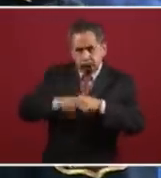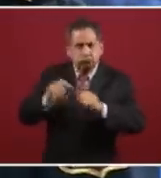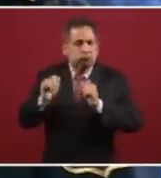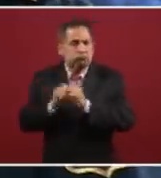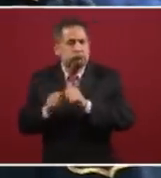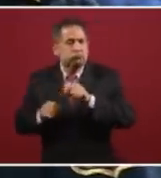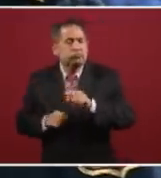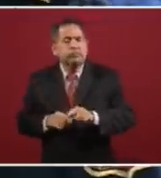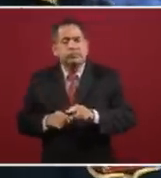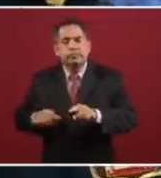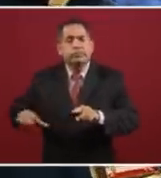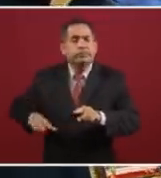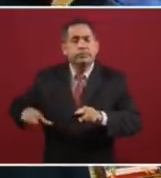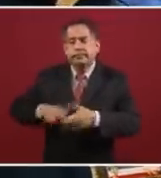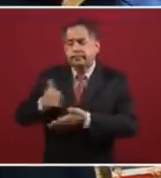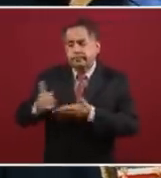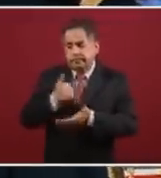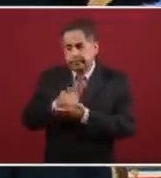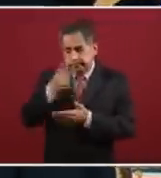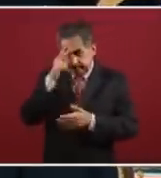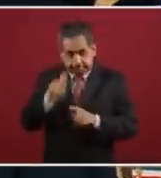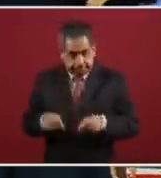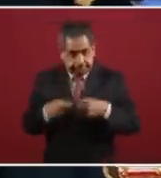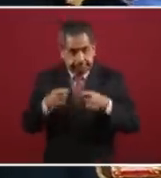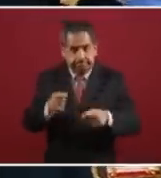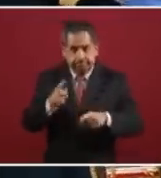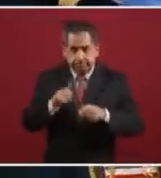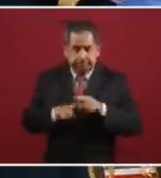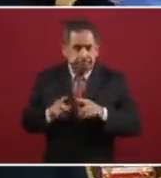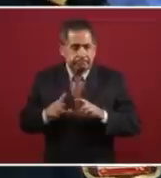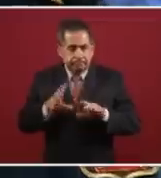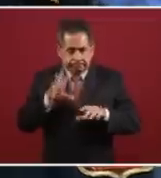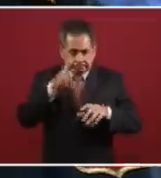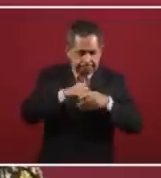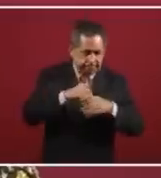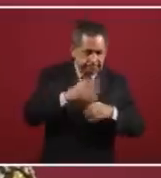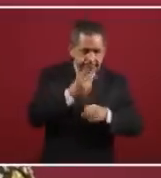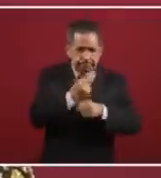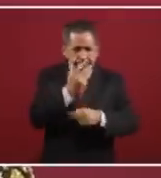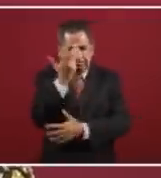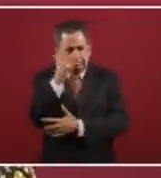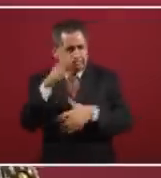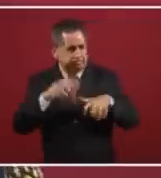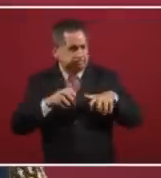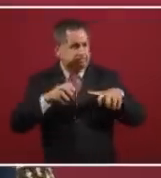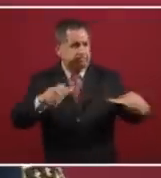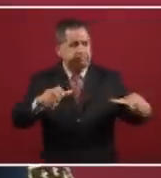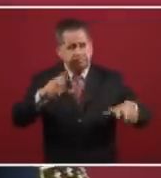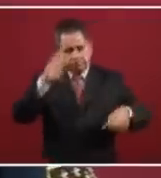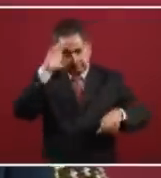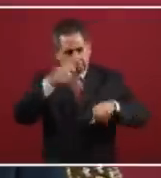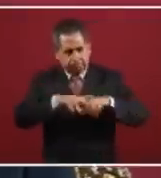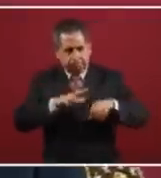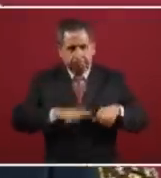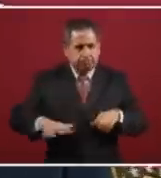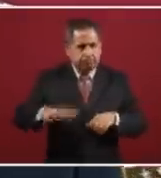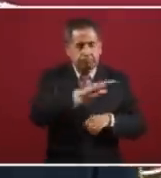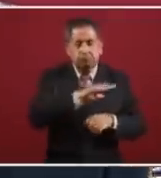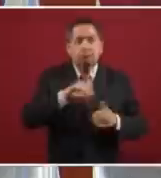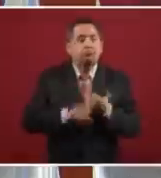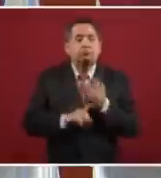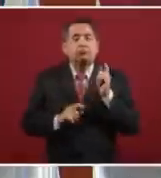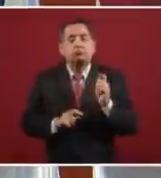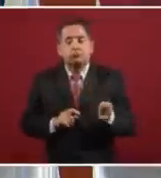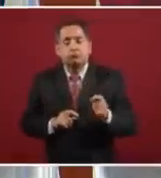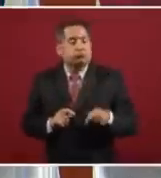el Gobierno de la Ciudad de México para poder integrar este gran parque nacional cultural. Ahí se